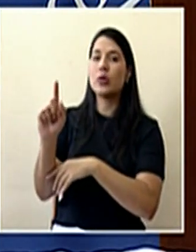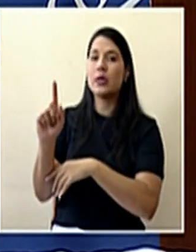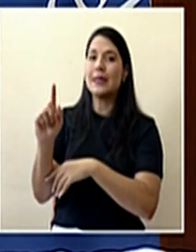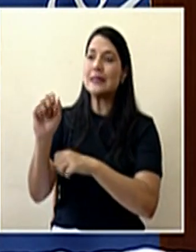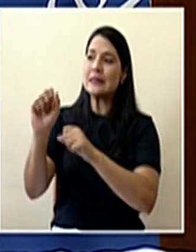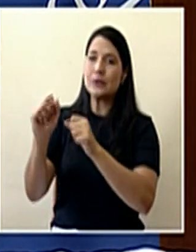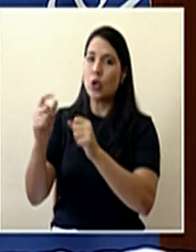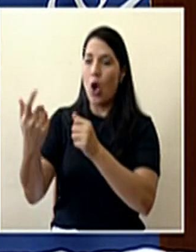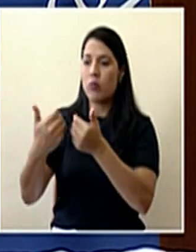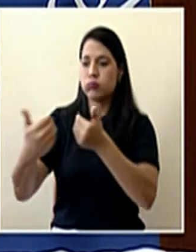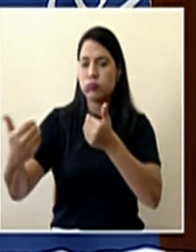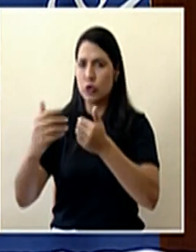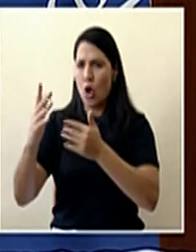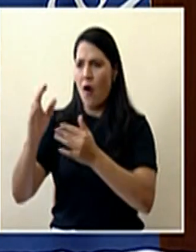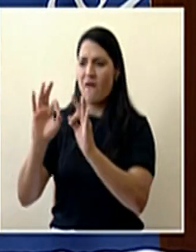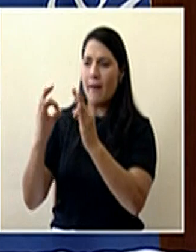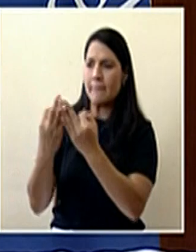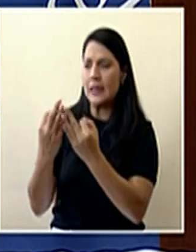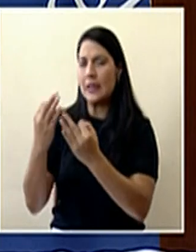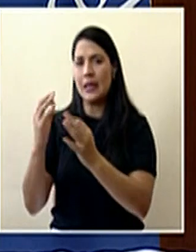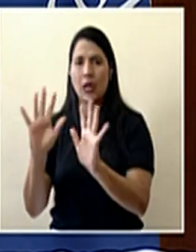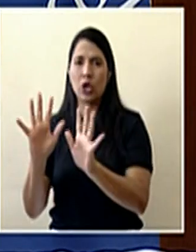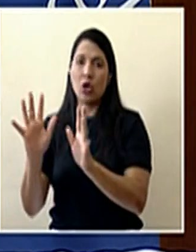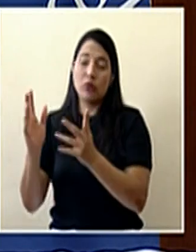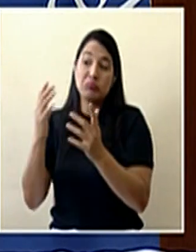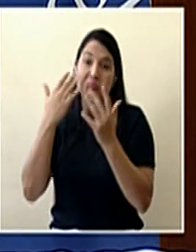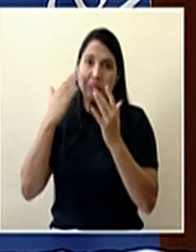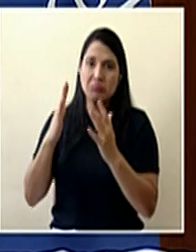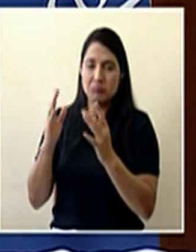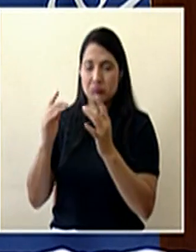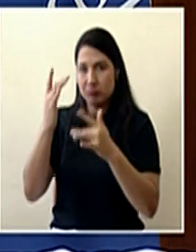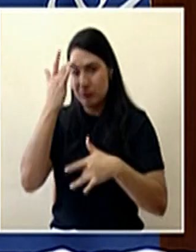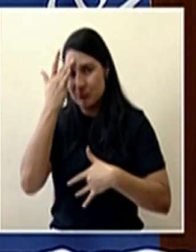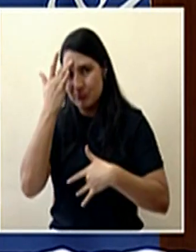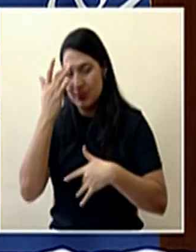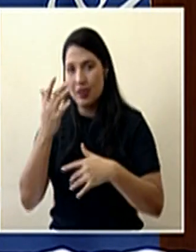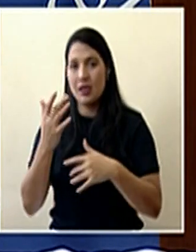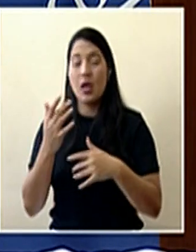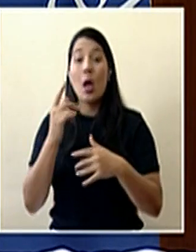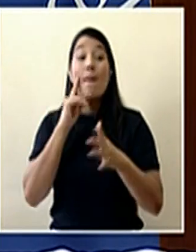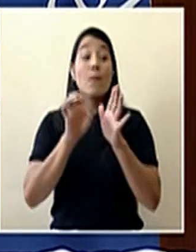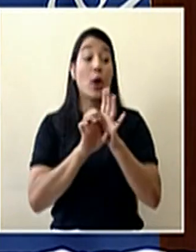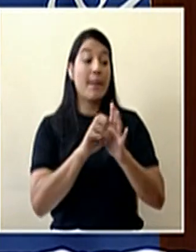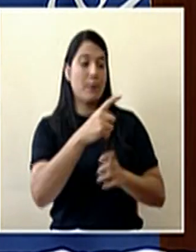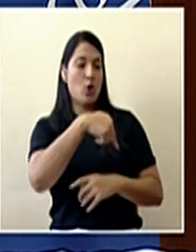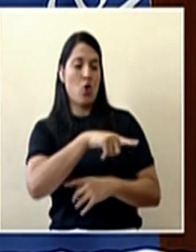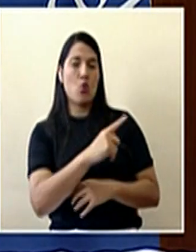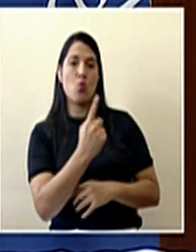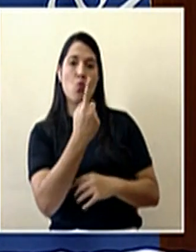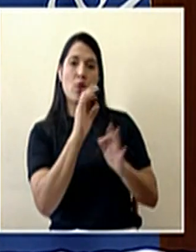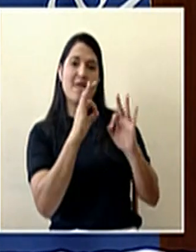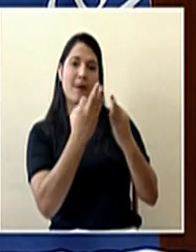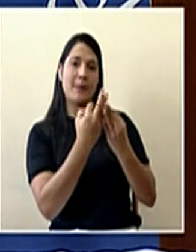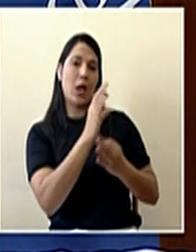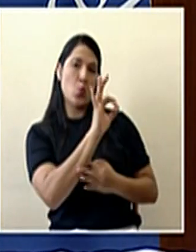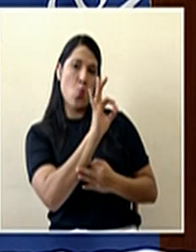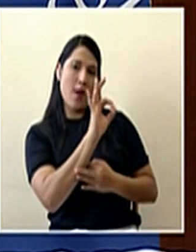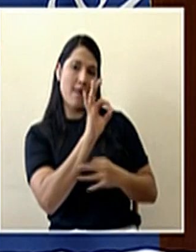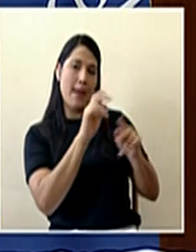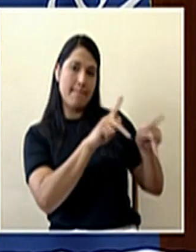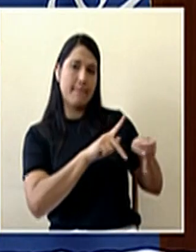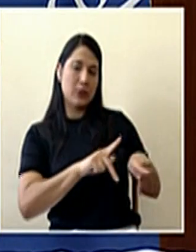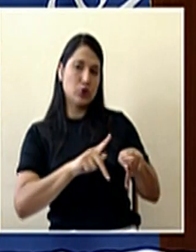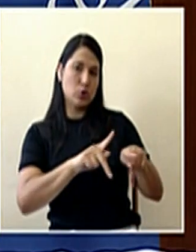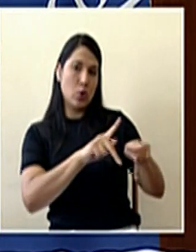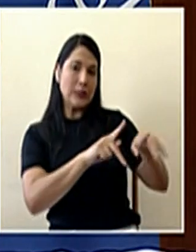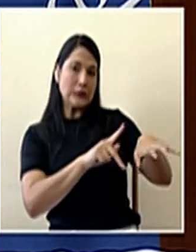en realidad es esto, más que todo, que son clusters, son grupos conglomerados de personas. Por ejemplo, en caso de una familia ya con 9 personas infectadas, pues obviamente eso